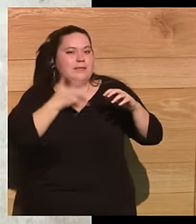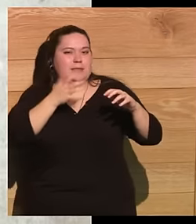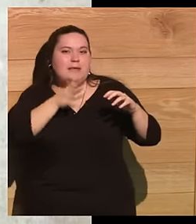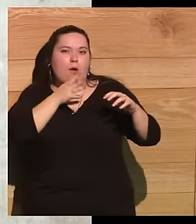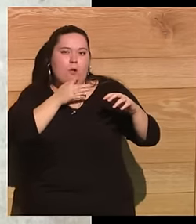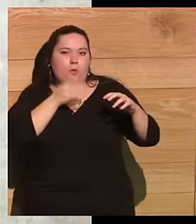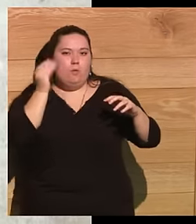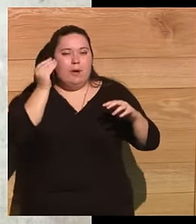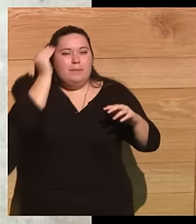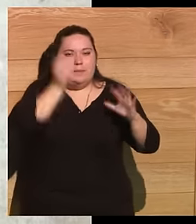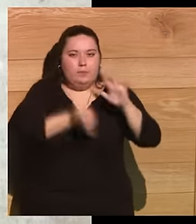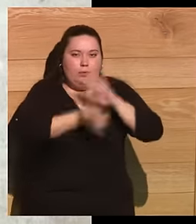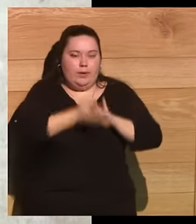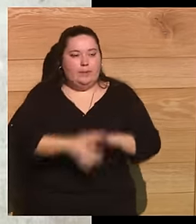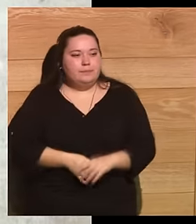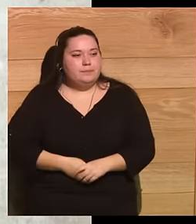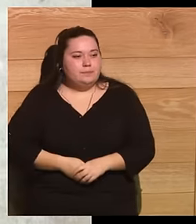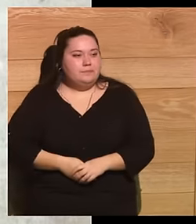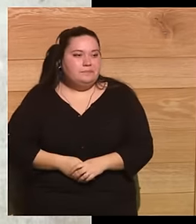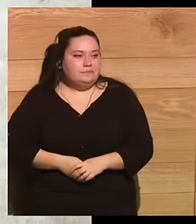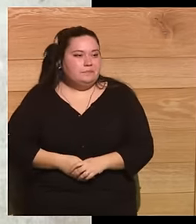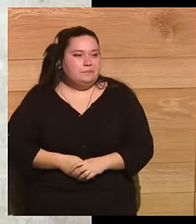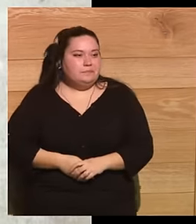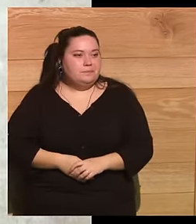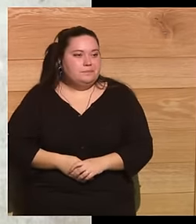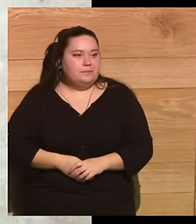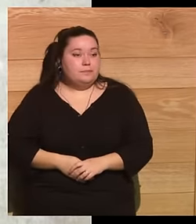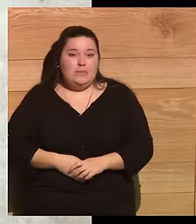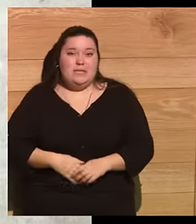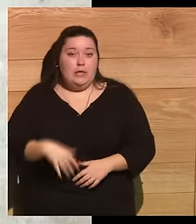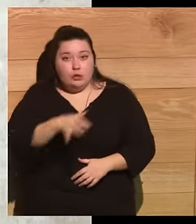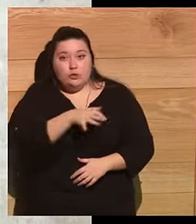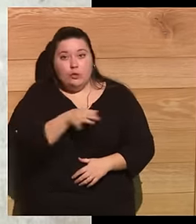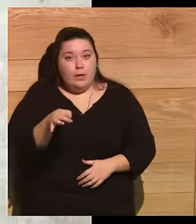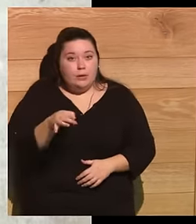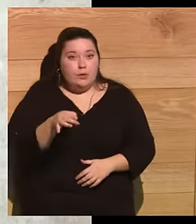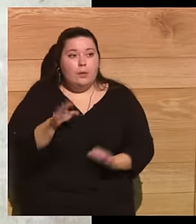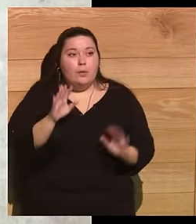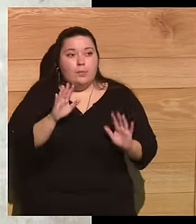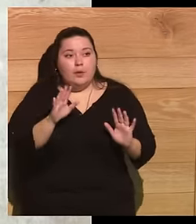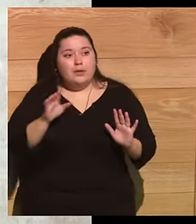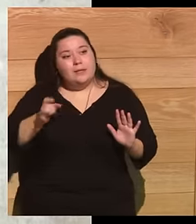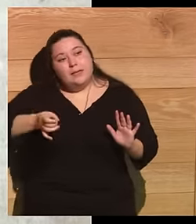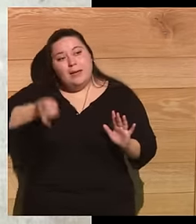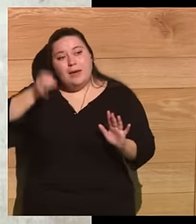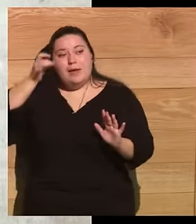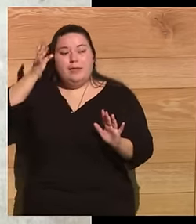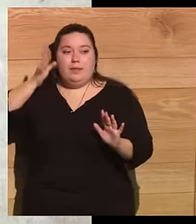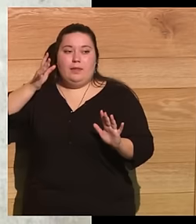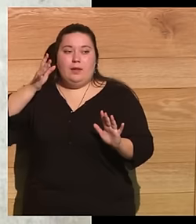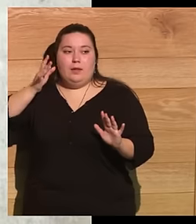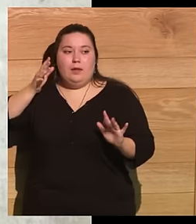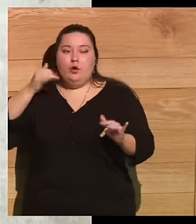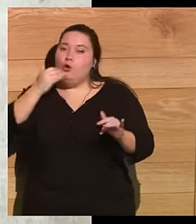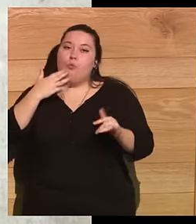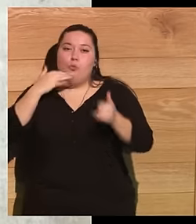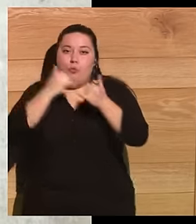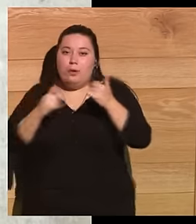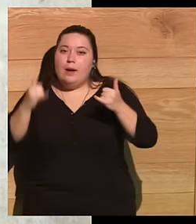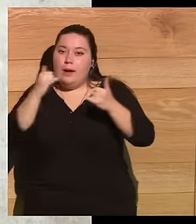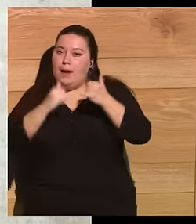pensamiento. Y bueno, sabemos que esto no es correcto, pero no va tan mal esta idea. Podemos ver algunos